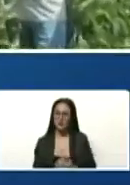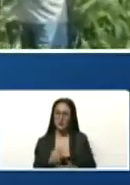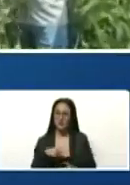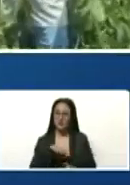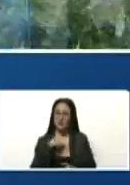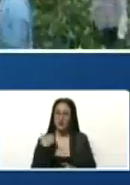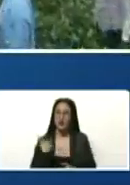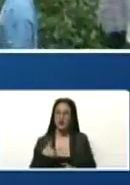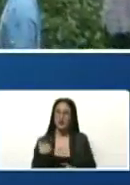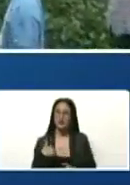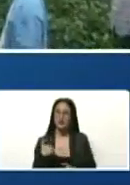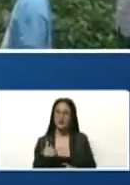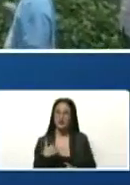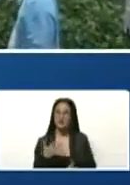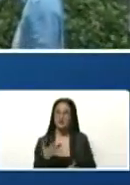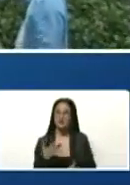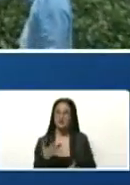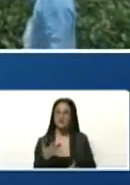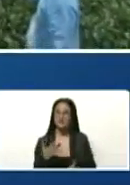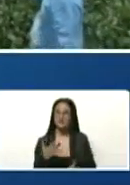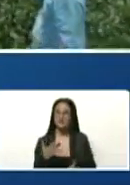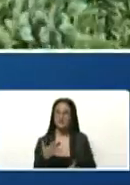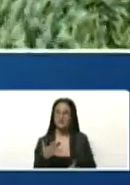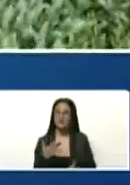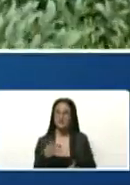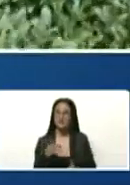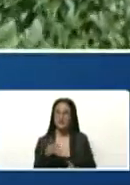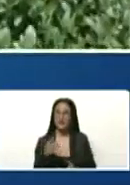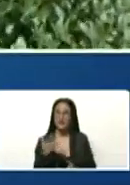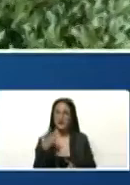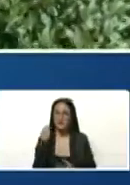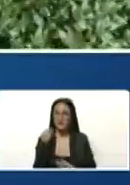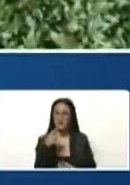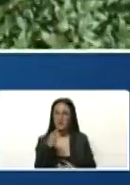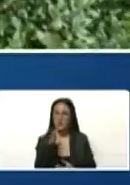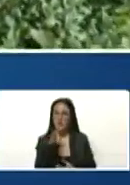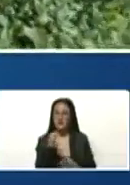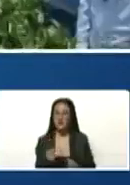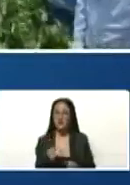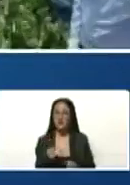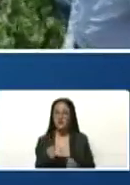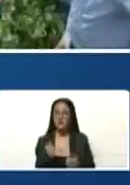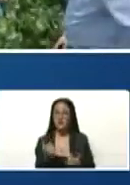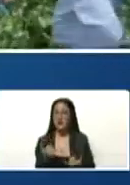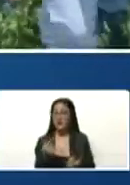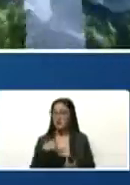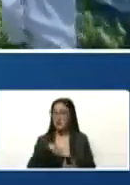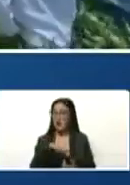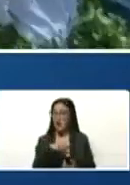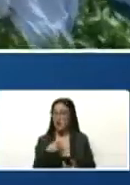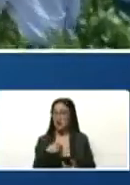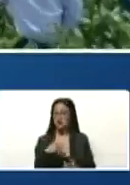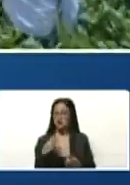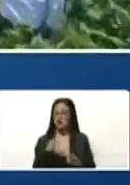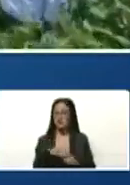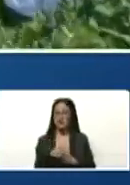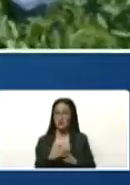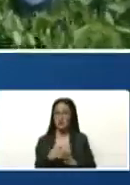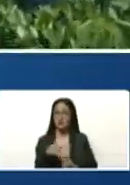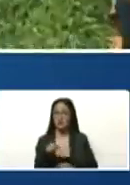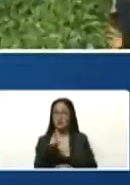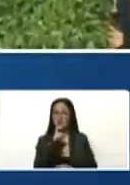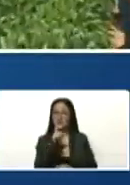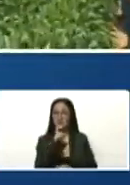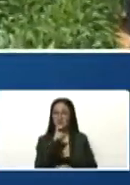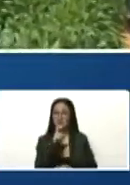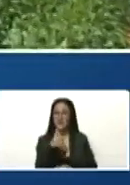argentinos teníamos un criterio de una cierta inseguridad, cosa que la vivimos nosotros ahora. Está muy